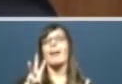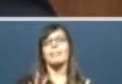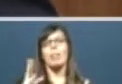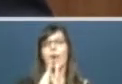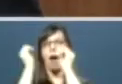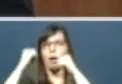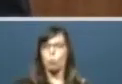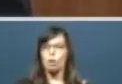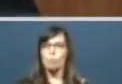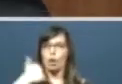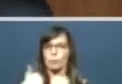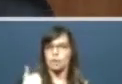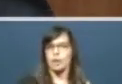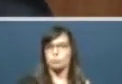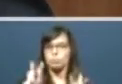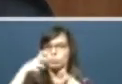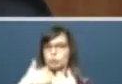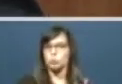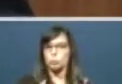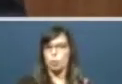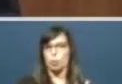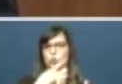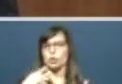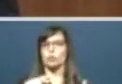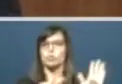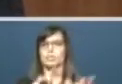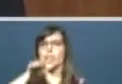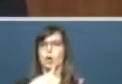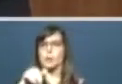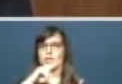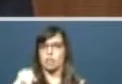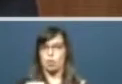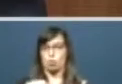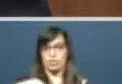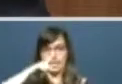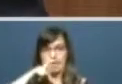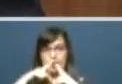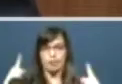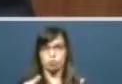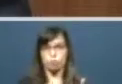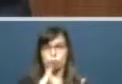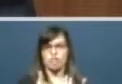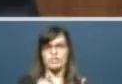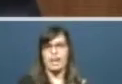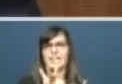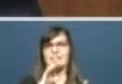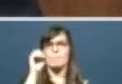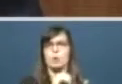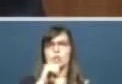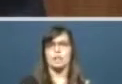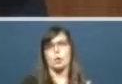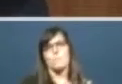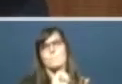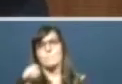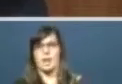la competitividad e innovación industrial 475 millones de euros en 2014 superan en un 15% el importe